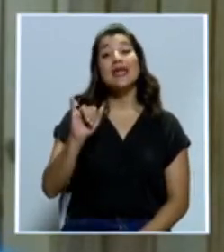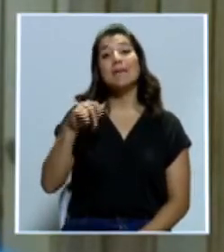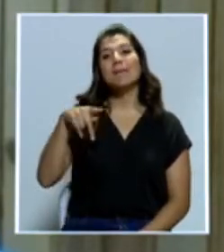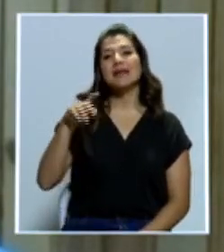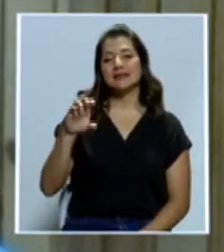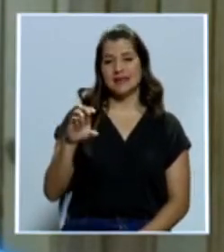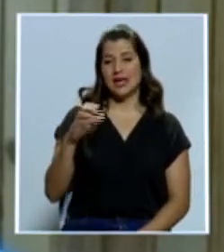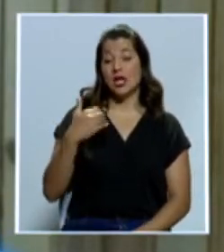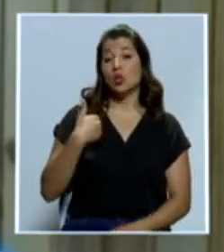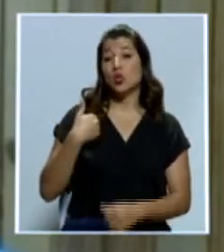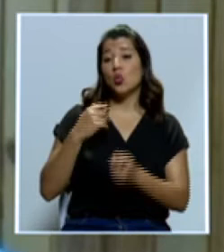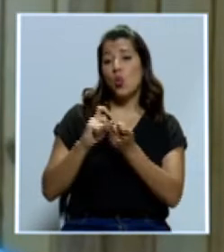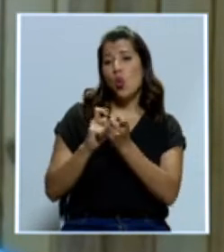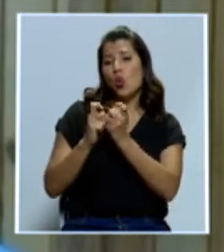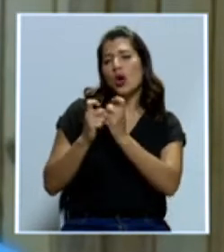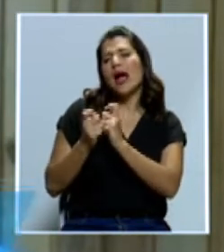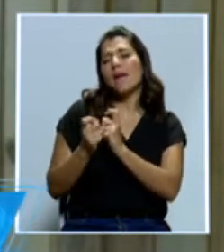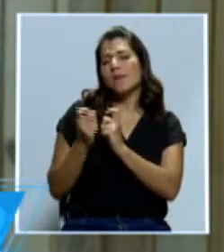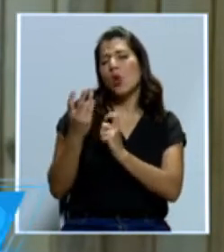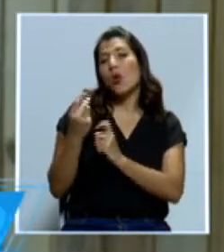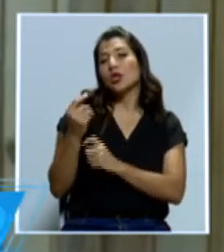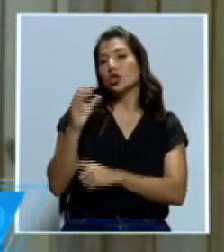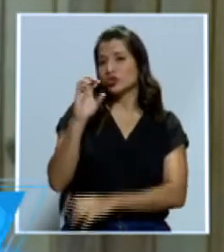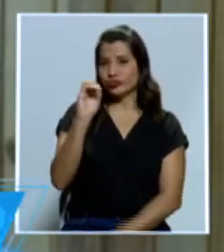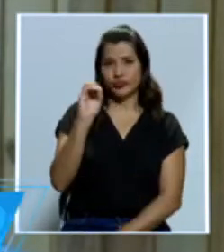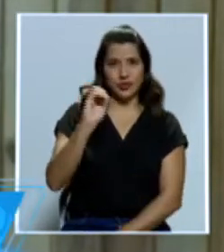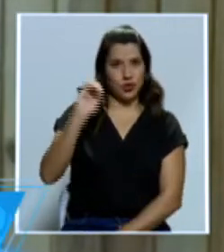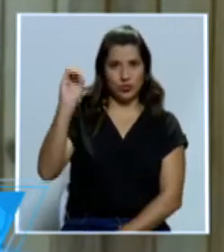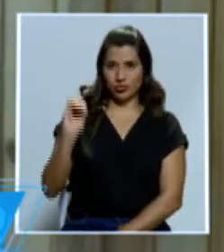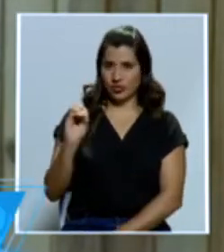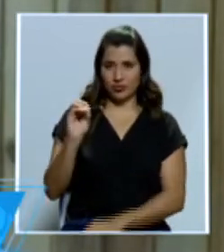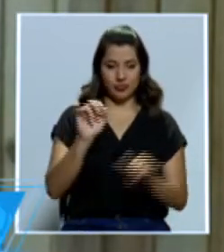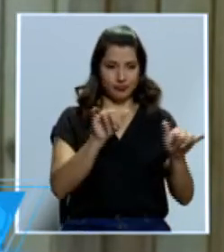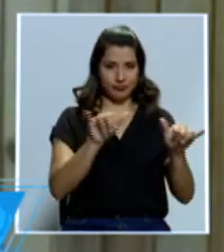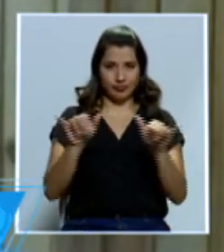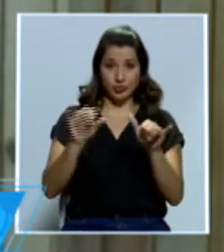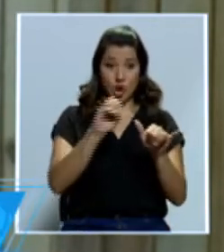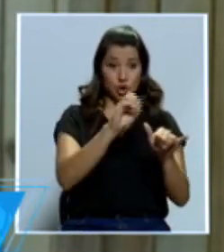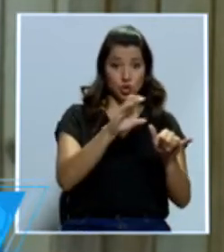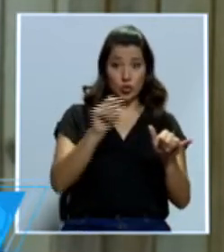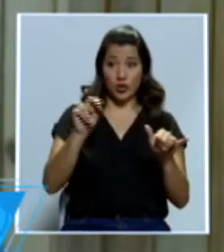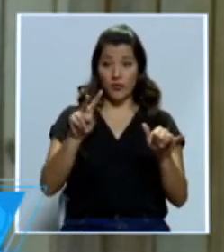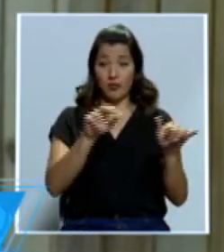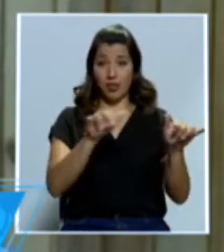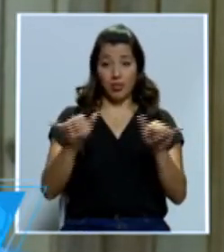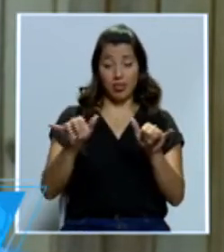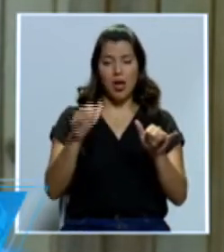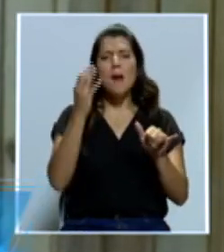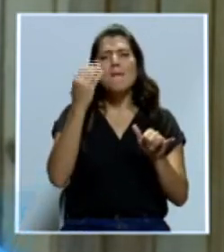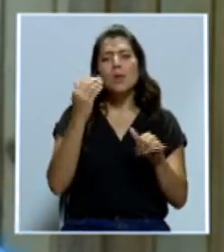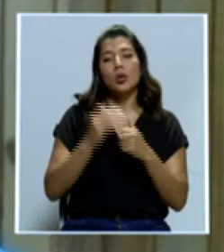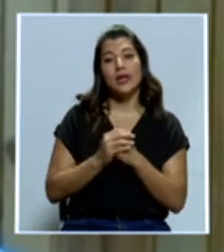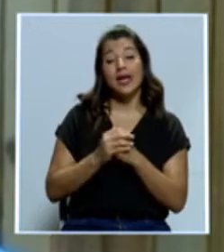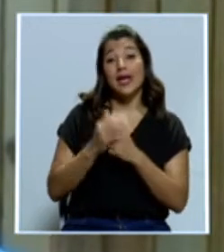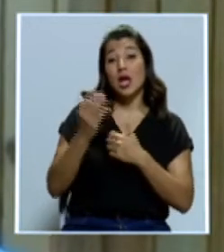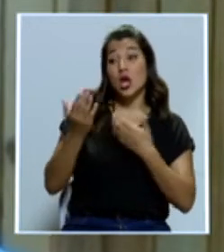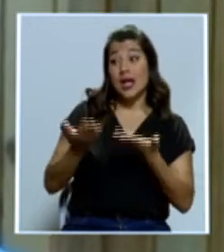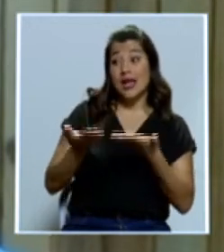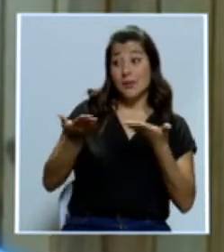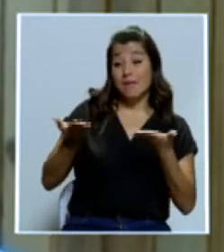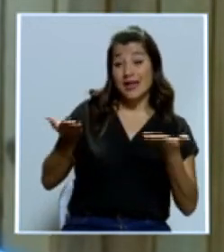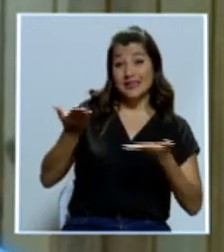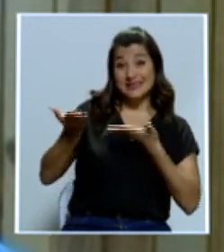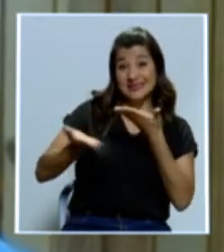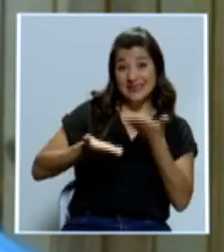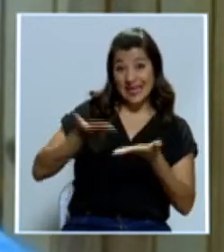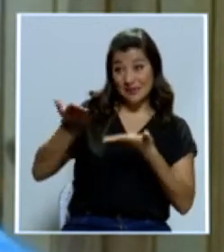registró una variación mensual de 0%. Esto se debe a que, en promedio, los bienes y servicios que subieron de